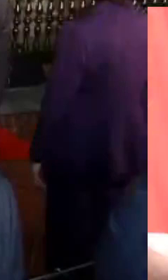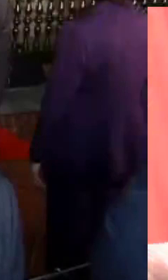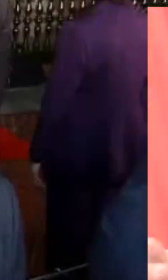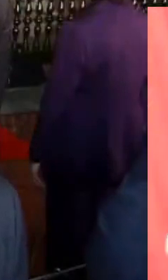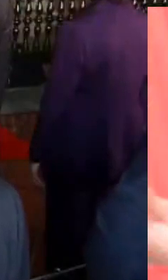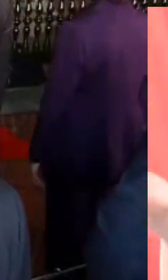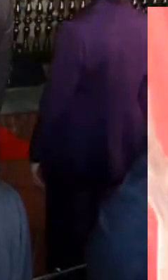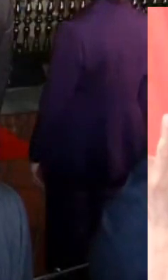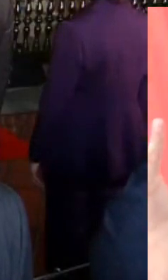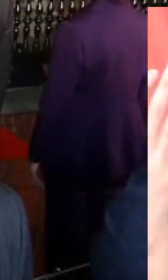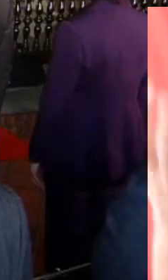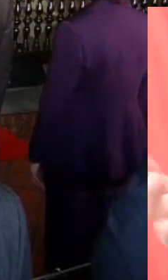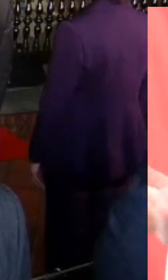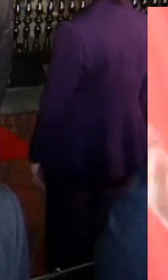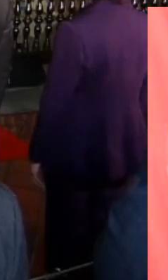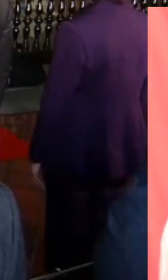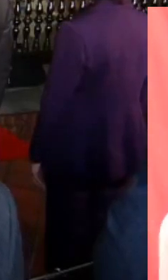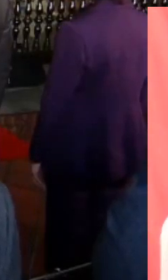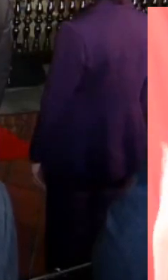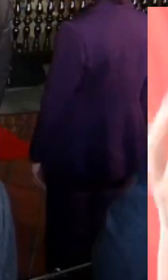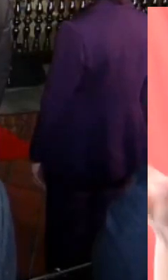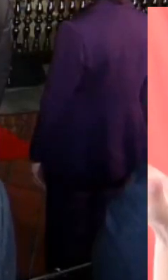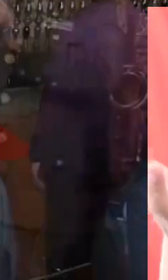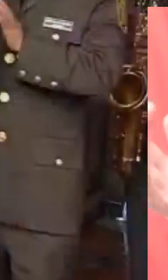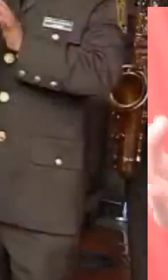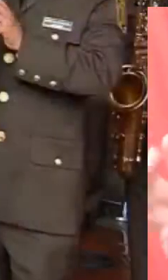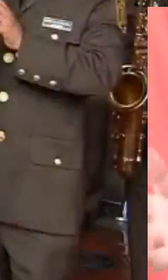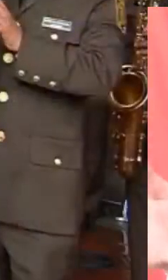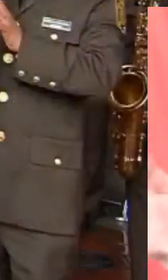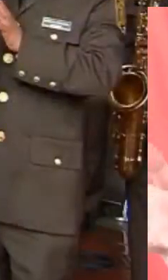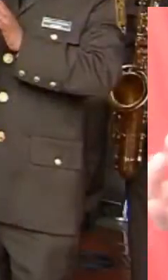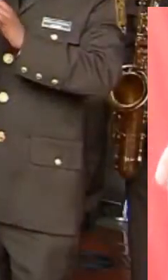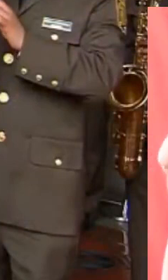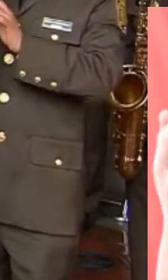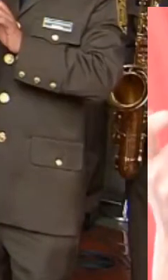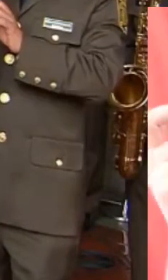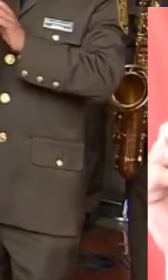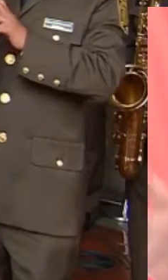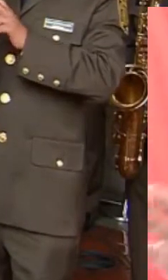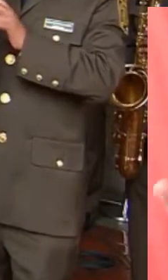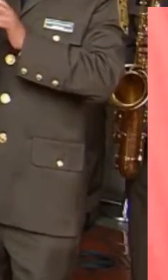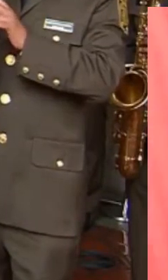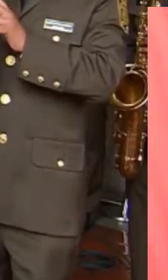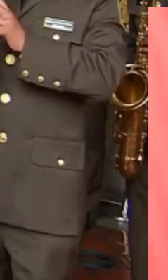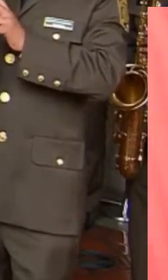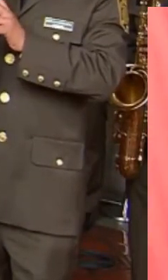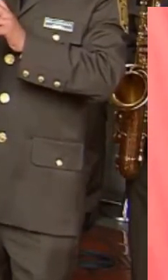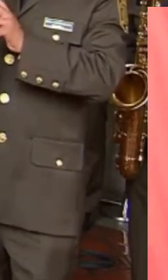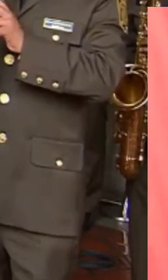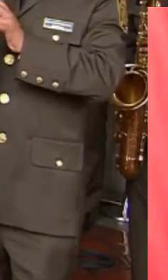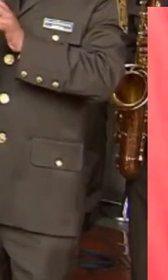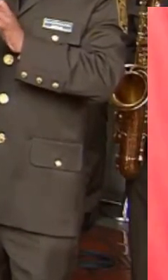Pues dijo todo lo que ya sabemos. Vamos a hablar de eso, todo lo que nos dijo, qué se viene. Y me interesa